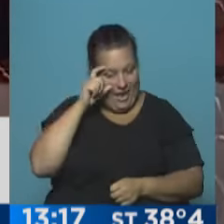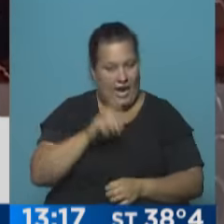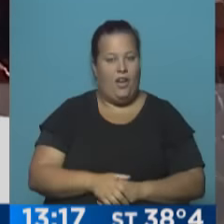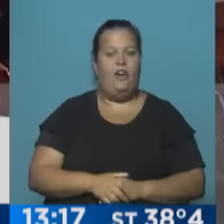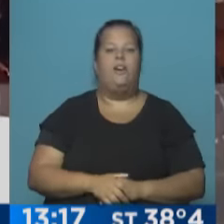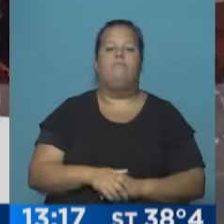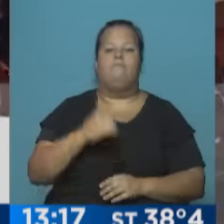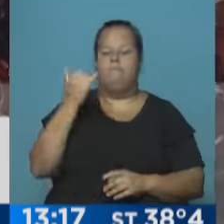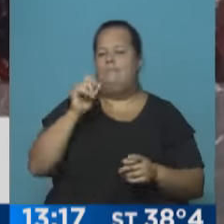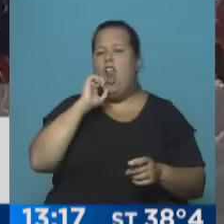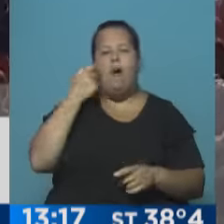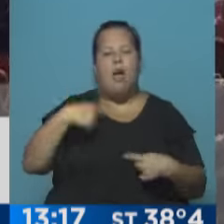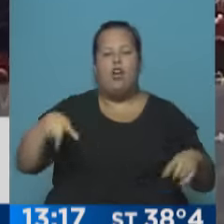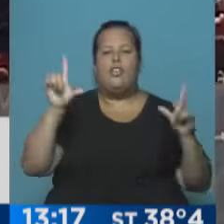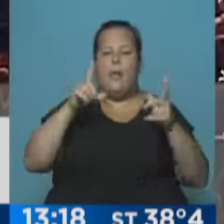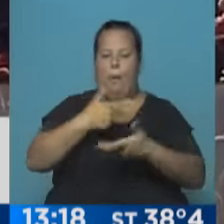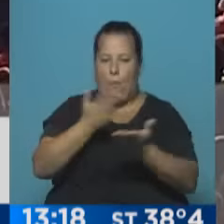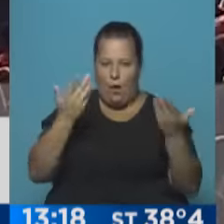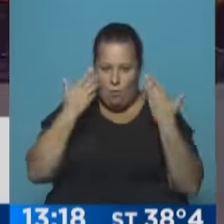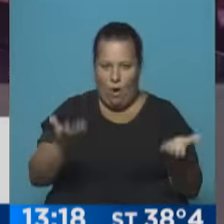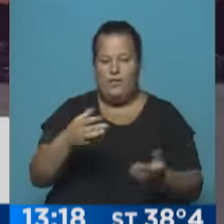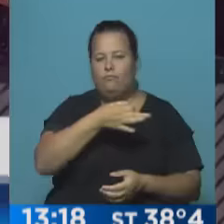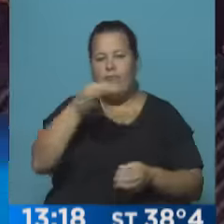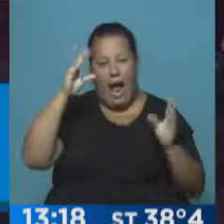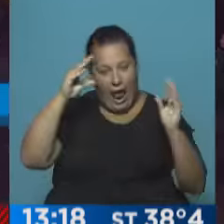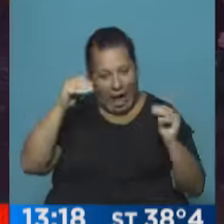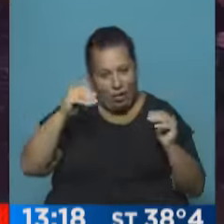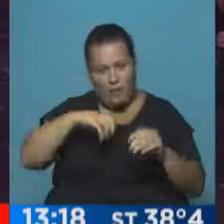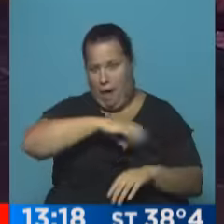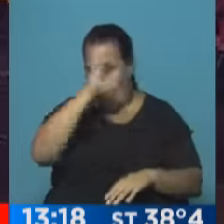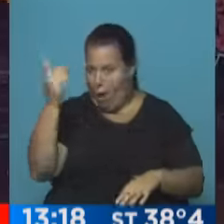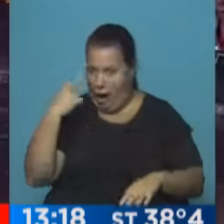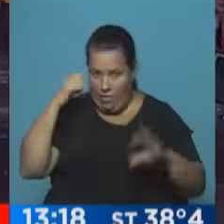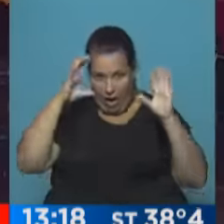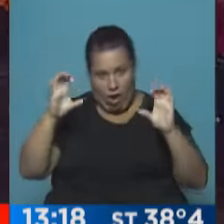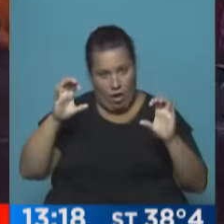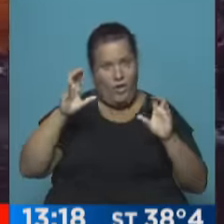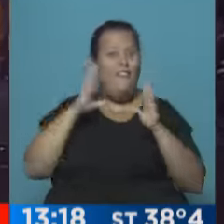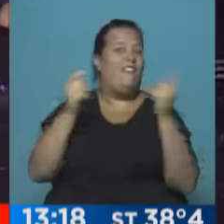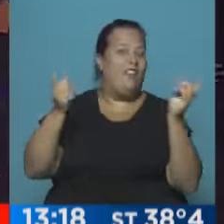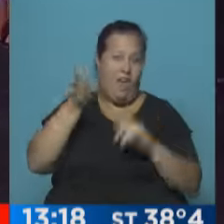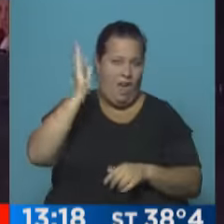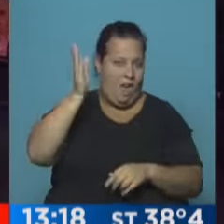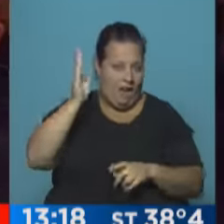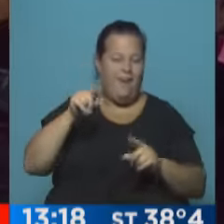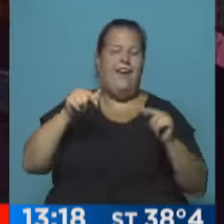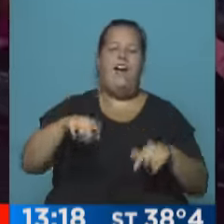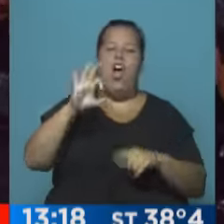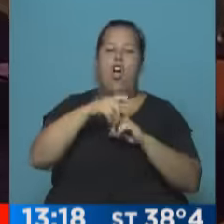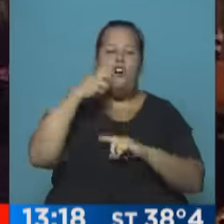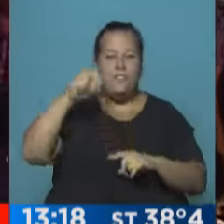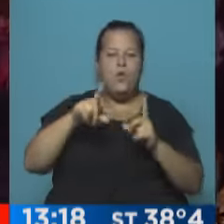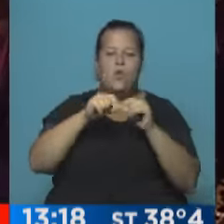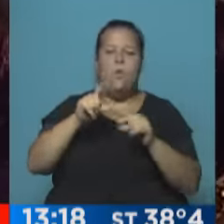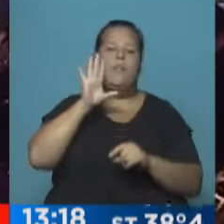enero tenemos lo mejor en la pantalla de la televisión pública por las noches, hasta tarde, ¿eh? Acuérdense que se sigue. Cosquín arrancando su